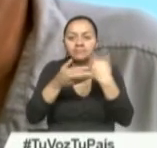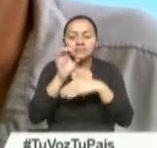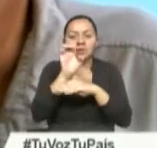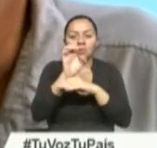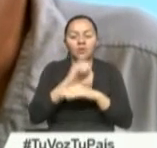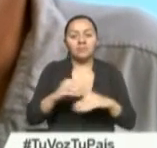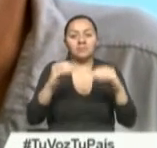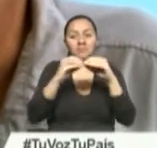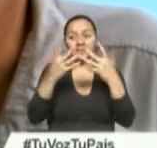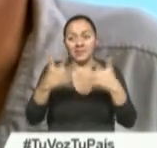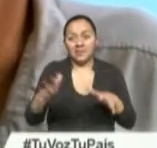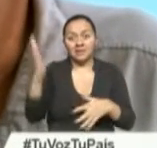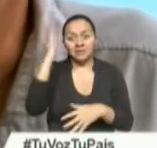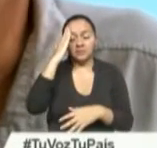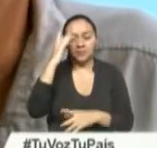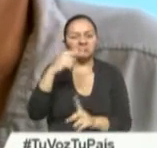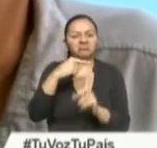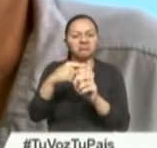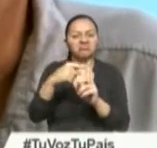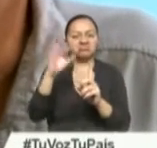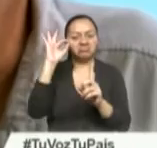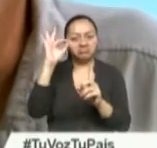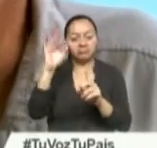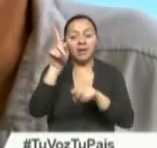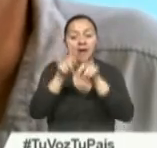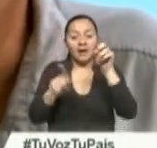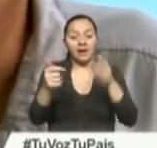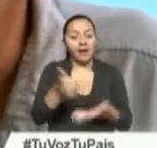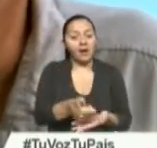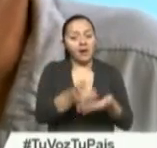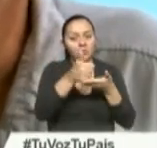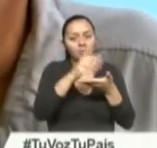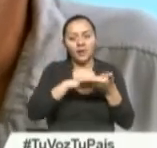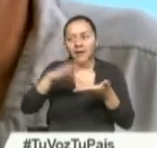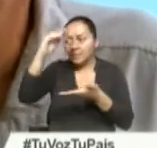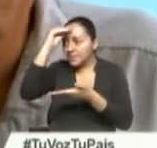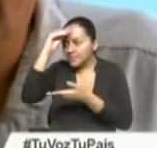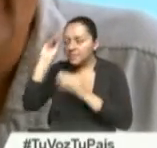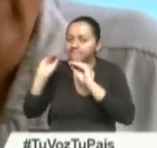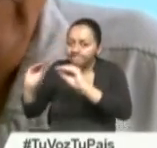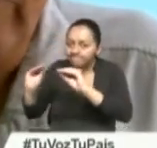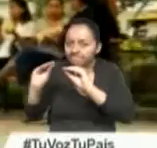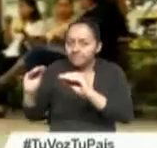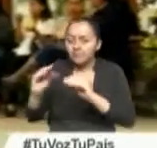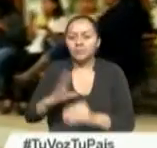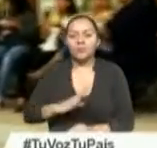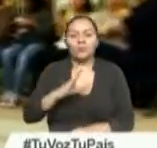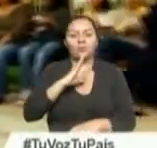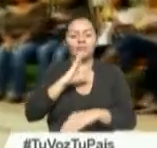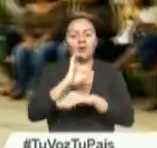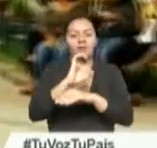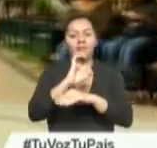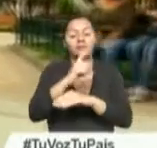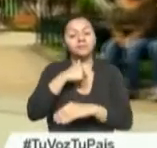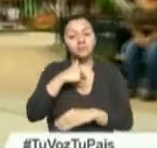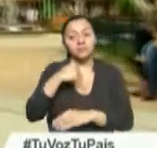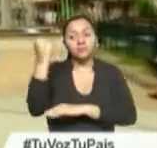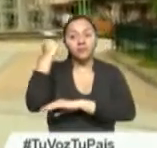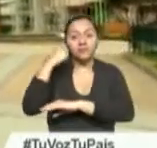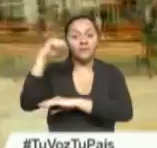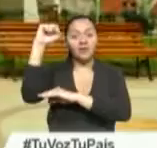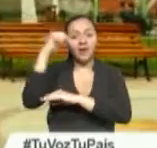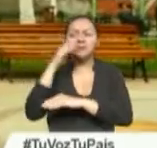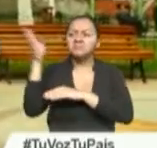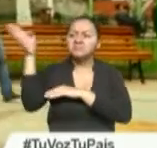hemos conocido han sido fantásticos. Ellos nos ayudaron a aprender y son muy orgullosos de su país. Cuando viajamos, nos damos